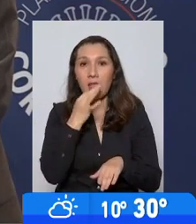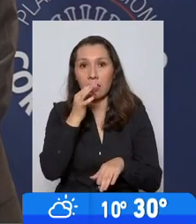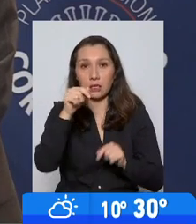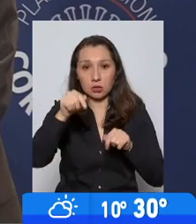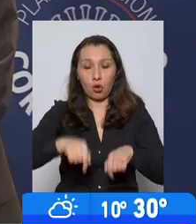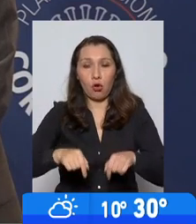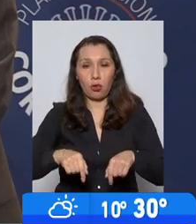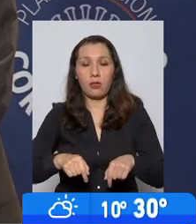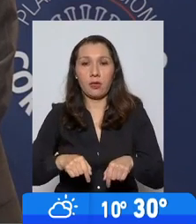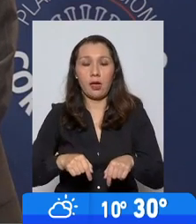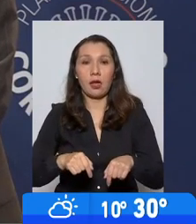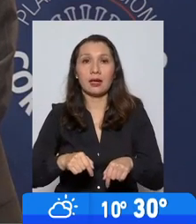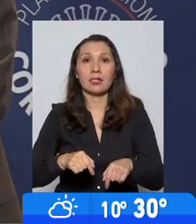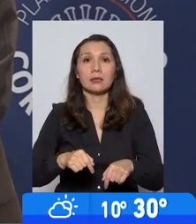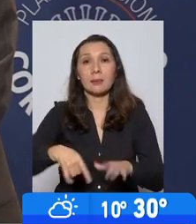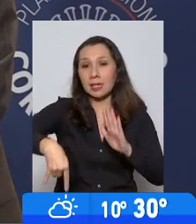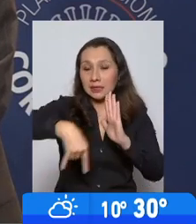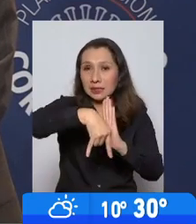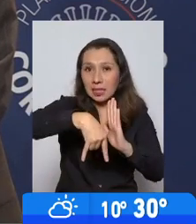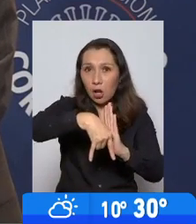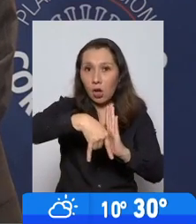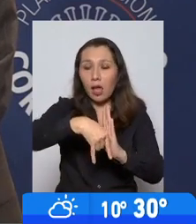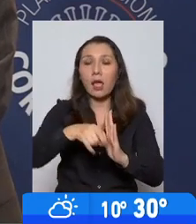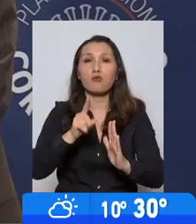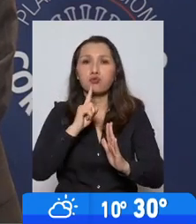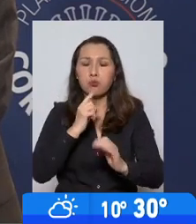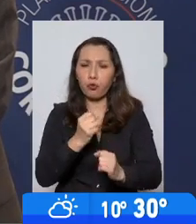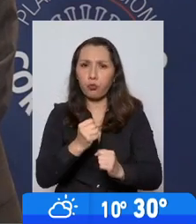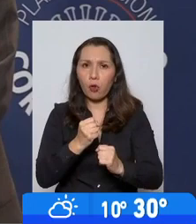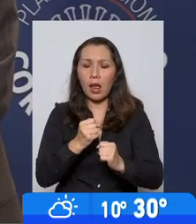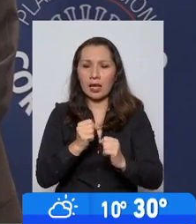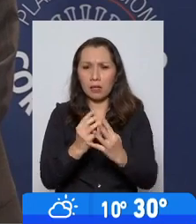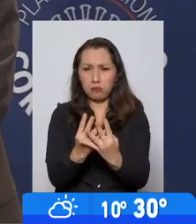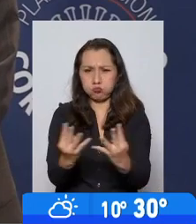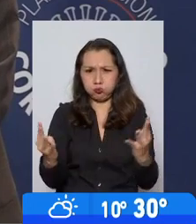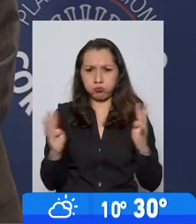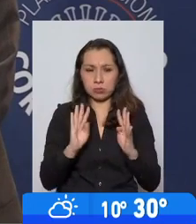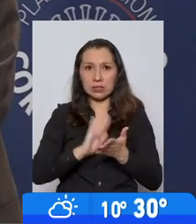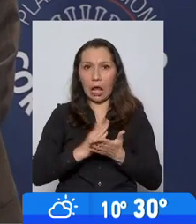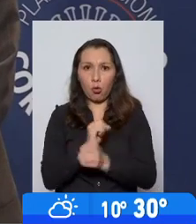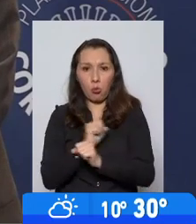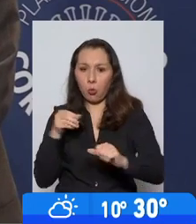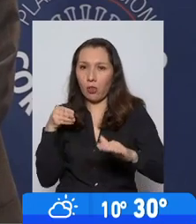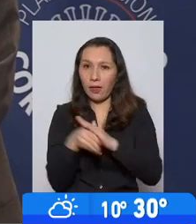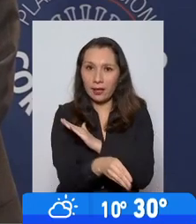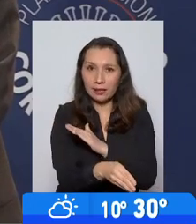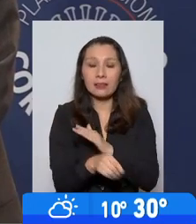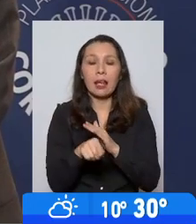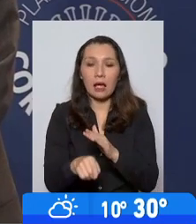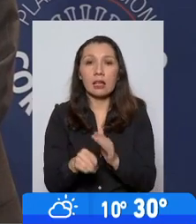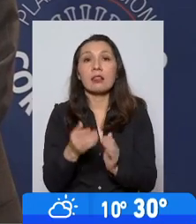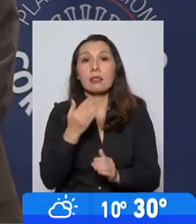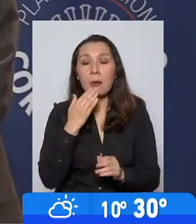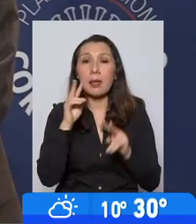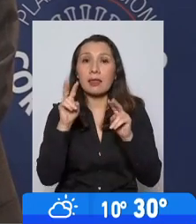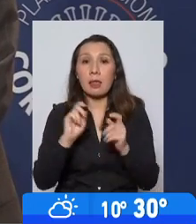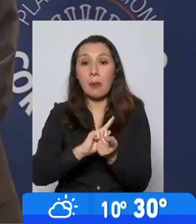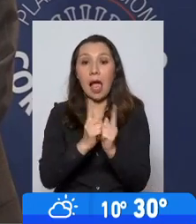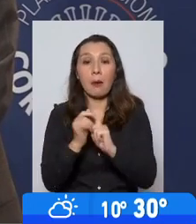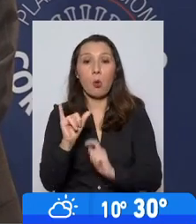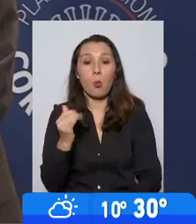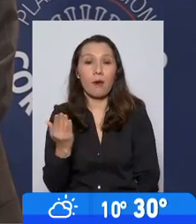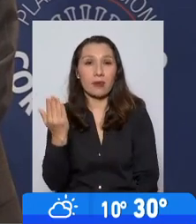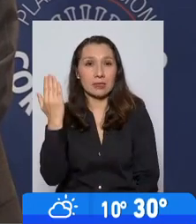día, Chiloé, que está con un potente cordón sanitario, y respecto a lo que cambió el